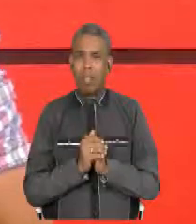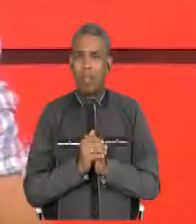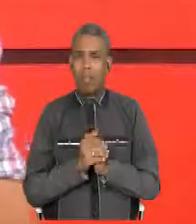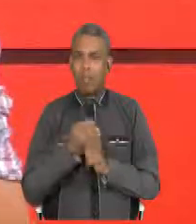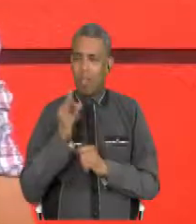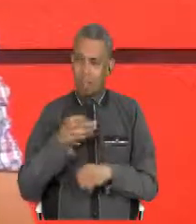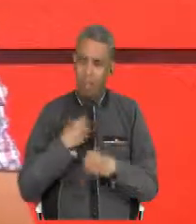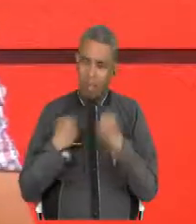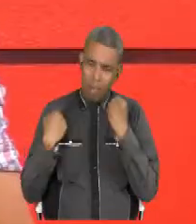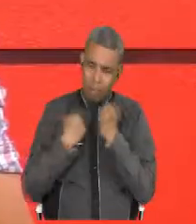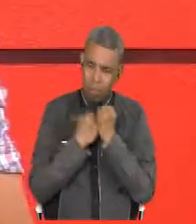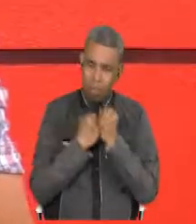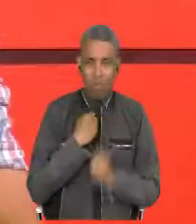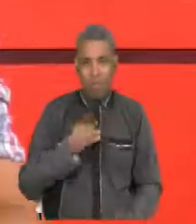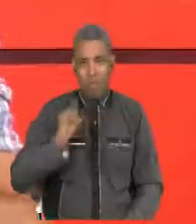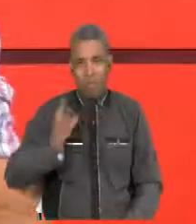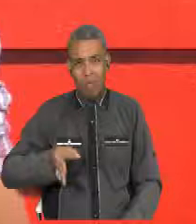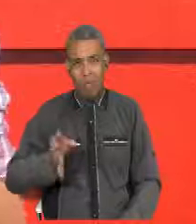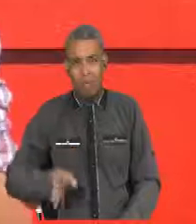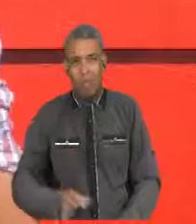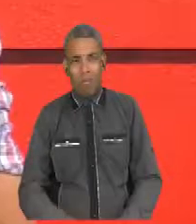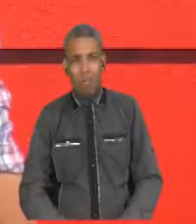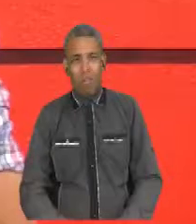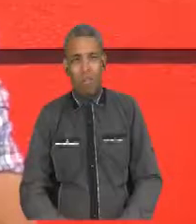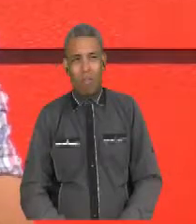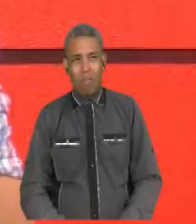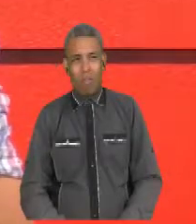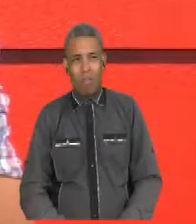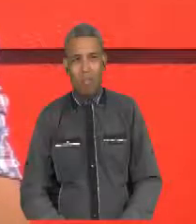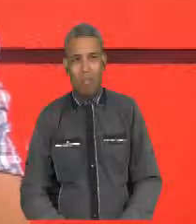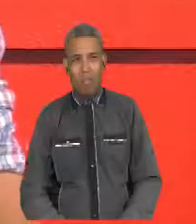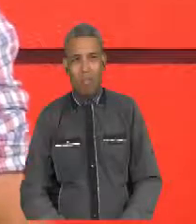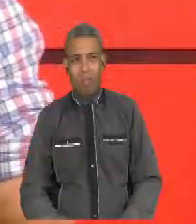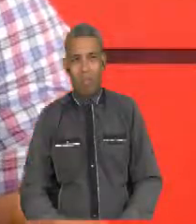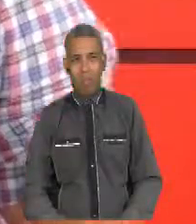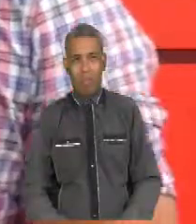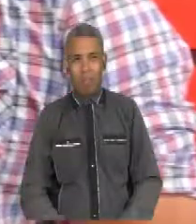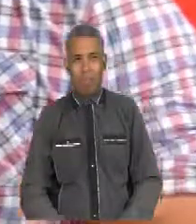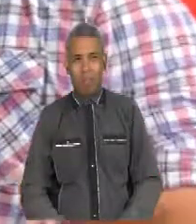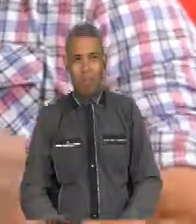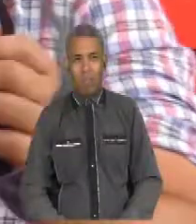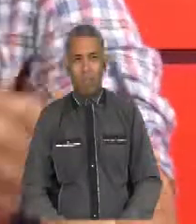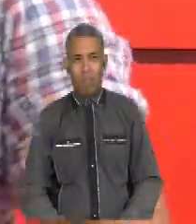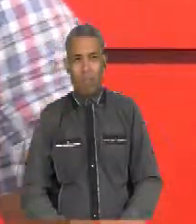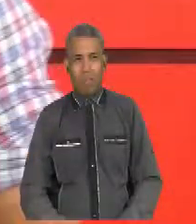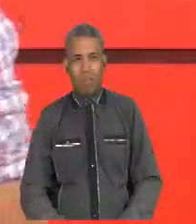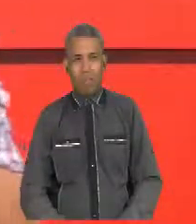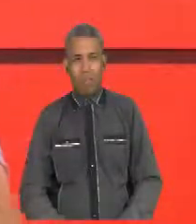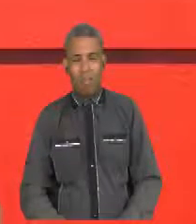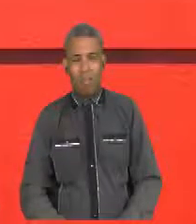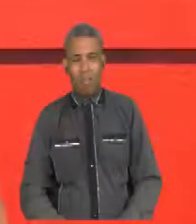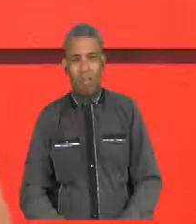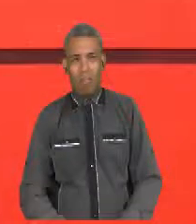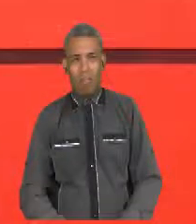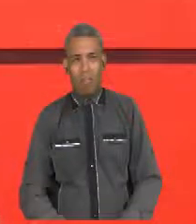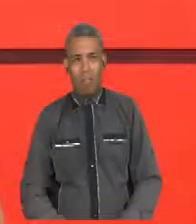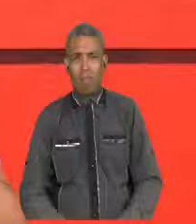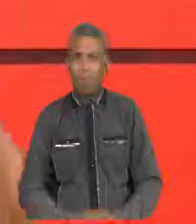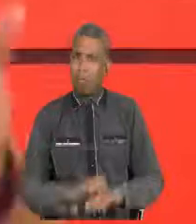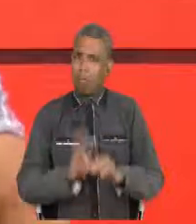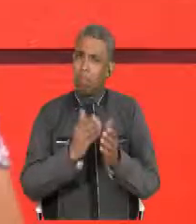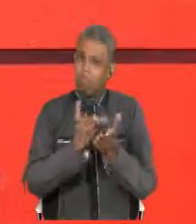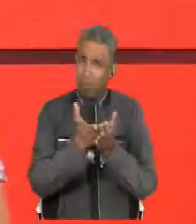lado mío, a toda la gente que me ha dado siempre la manito. El mensaje es que apoyen a nuestros